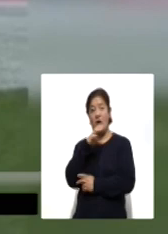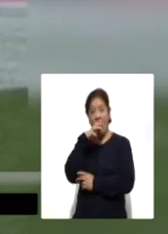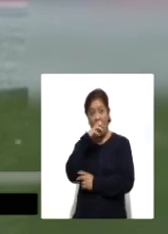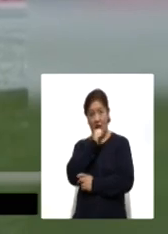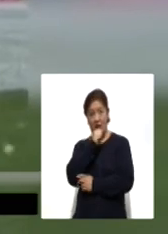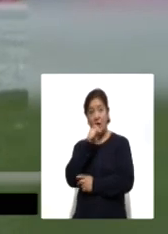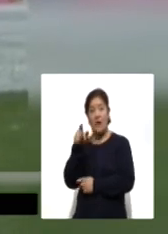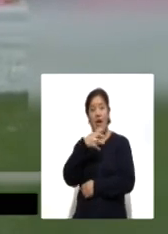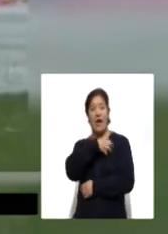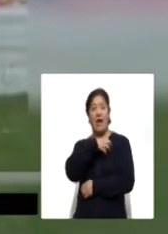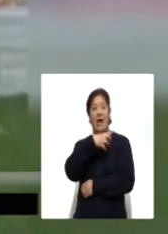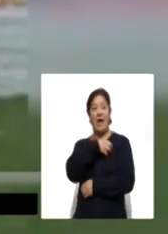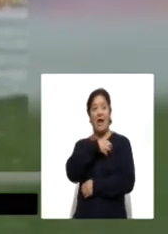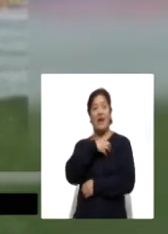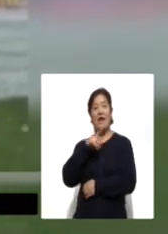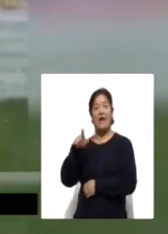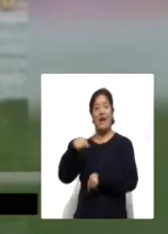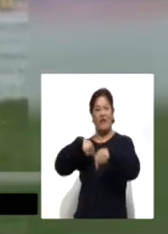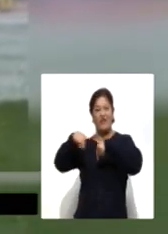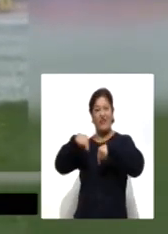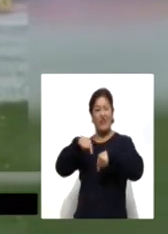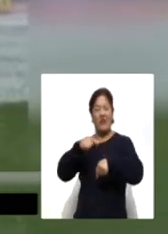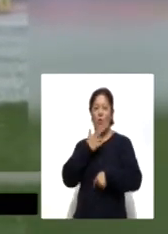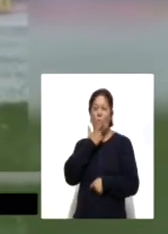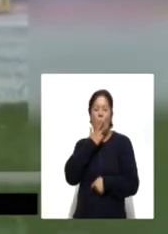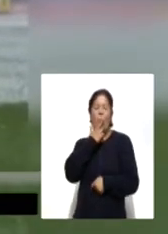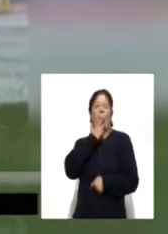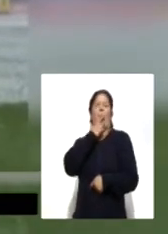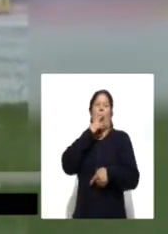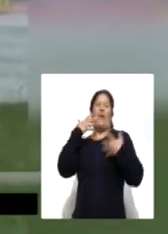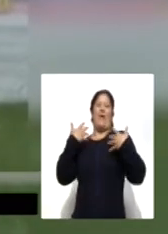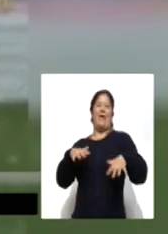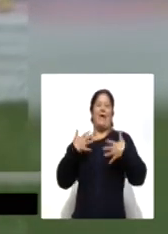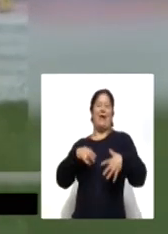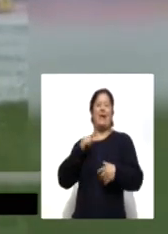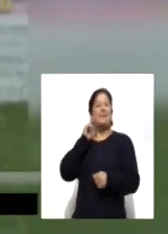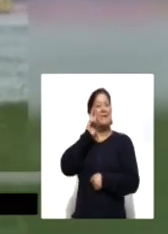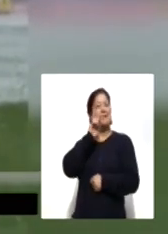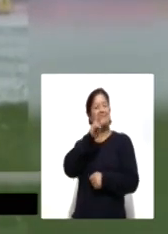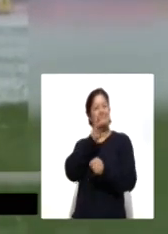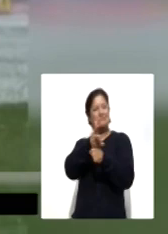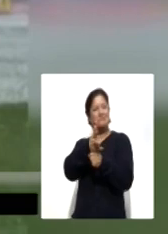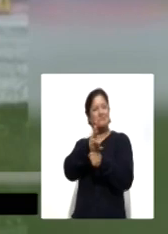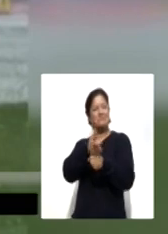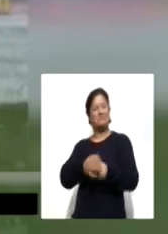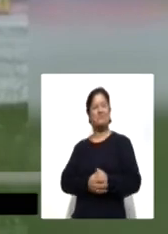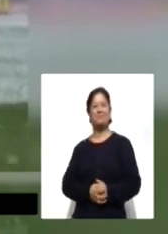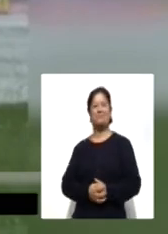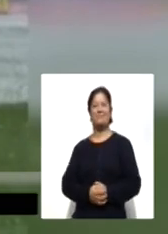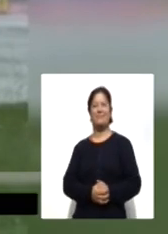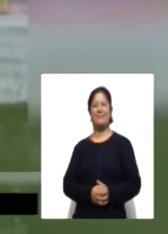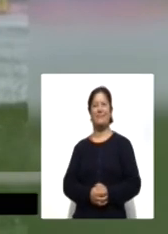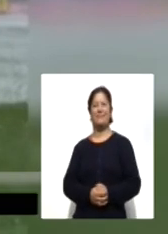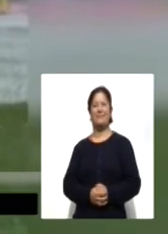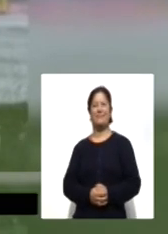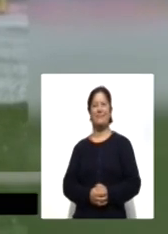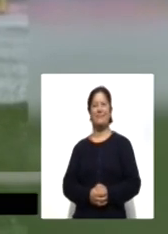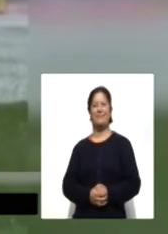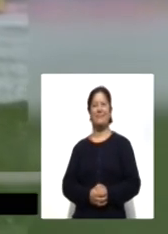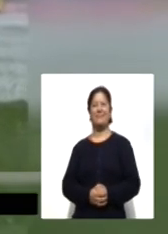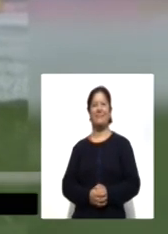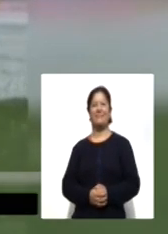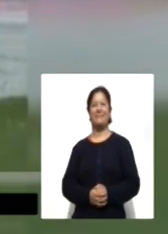Real Madrid parece disfrutar de estas gélidas temperaturas y publicó este video. Está todo el verano, todo el